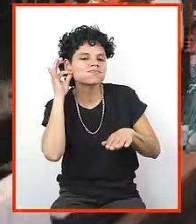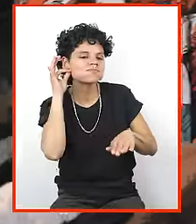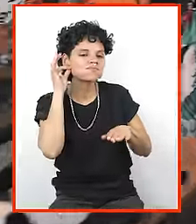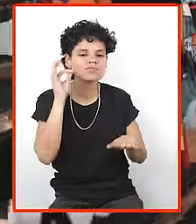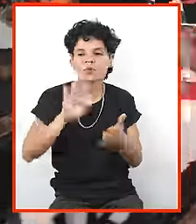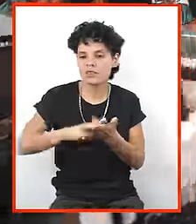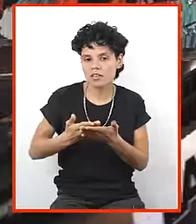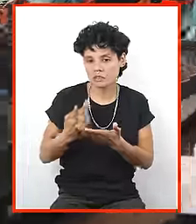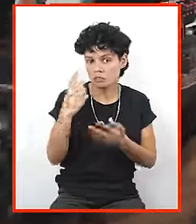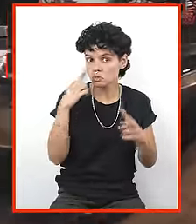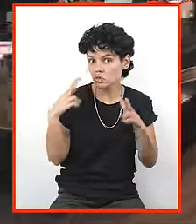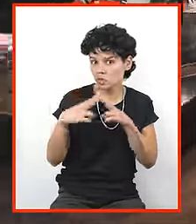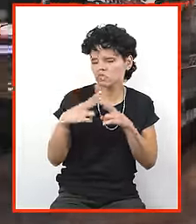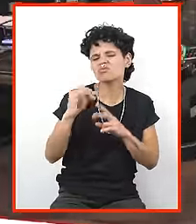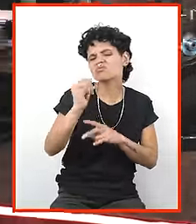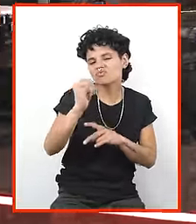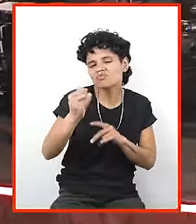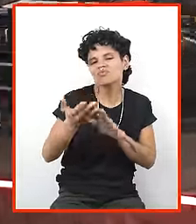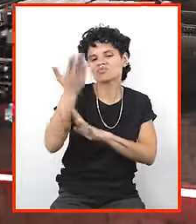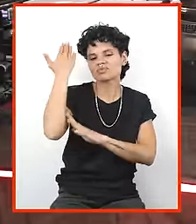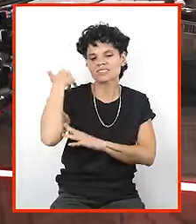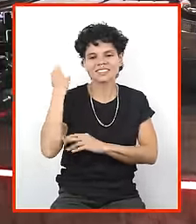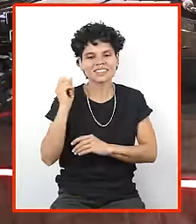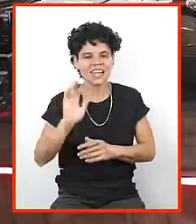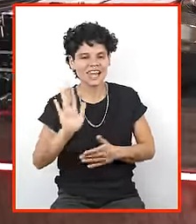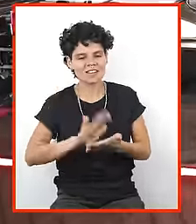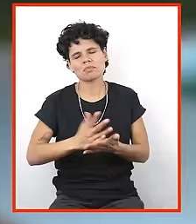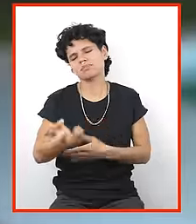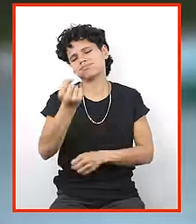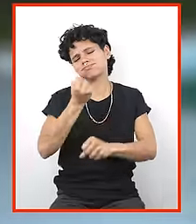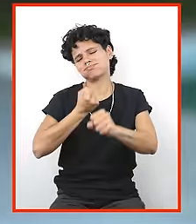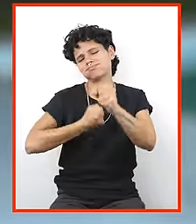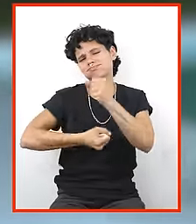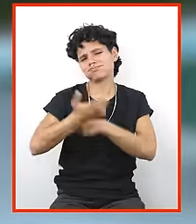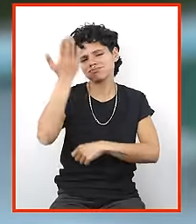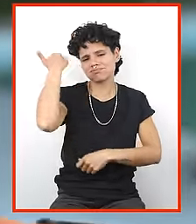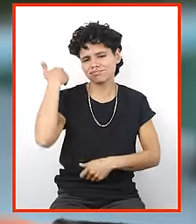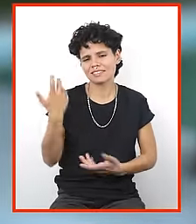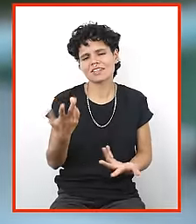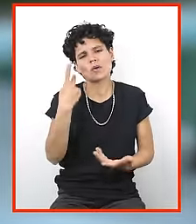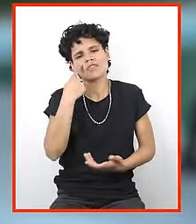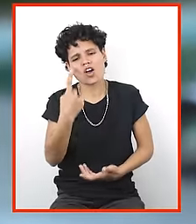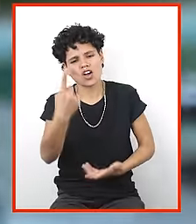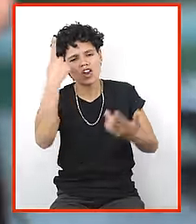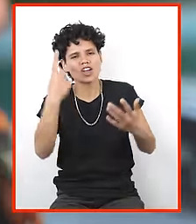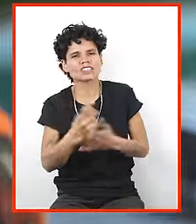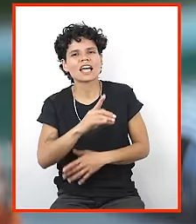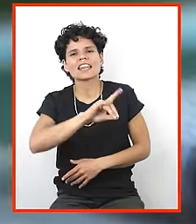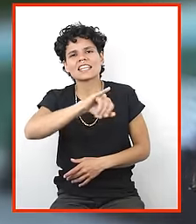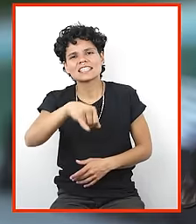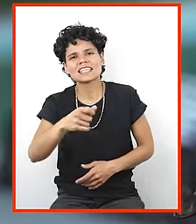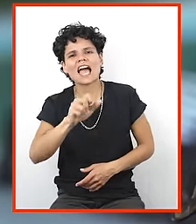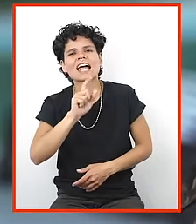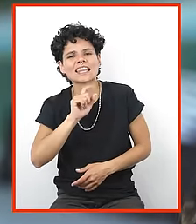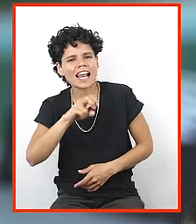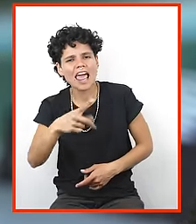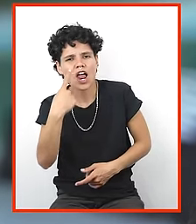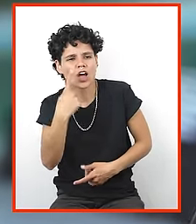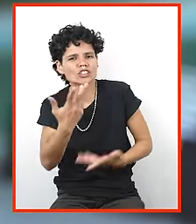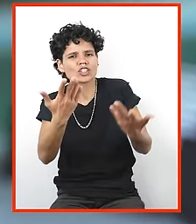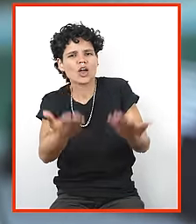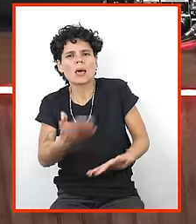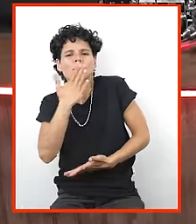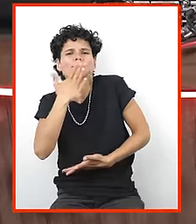Bien, ¿y tú? Bien. ¿Se conocían personalmente? Sí. Ah, pero muy bien. Muchos años, ¿cómo no voy a conocer? No, pero personalmente. Atenea, es que a veces... la mejor